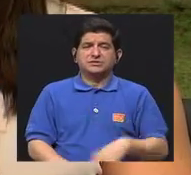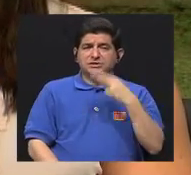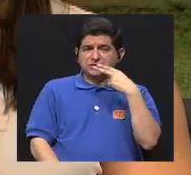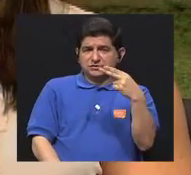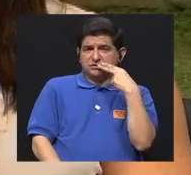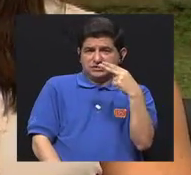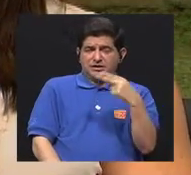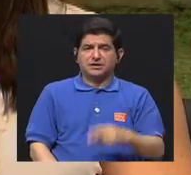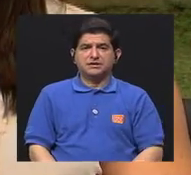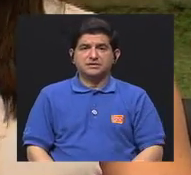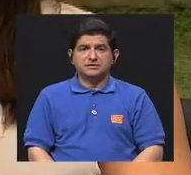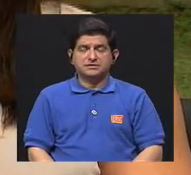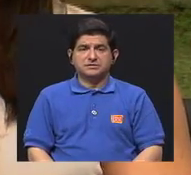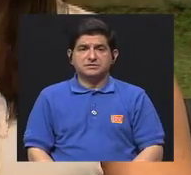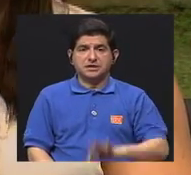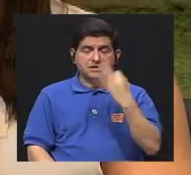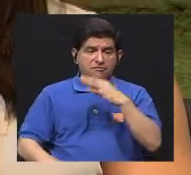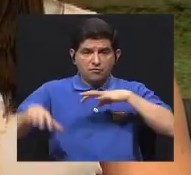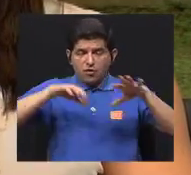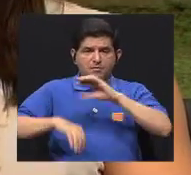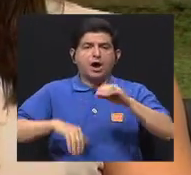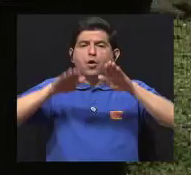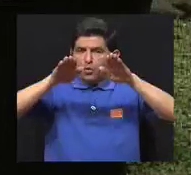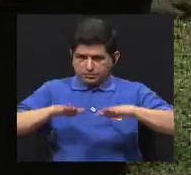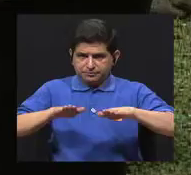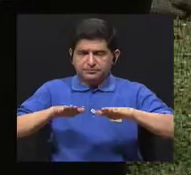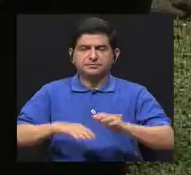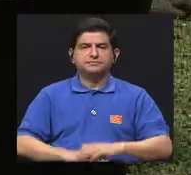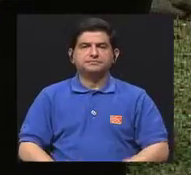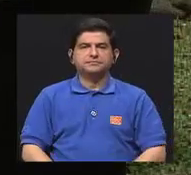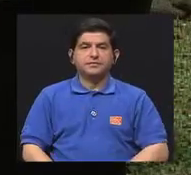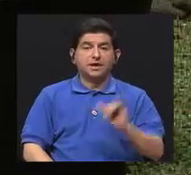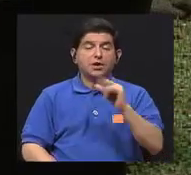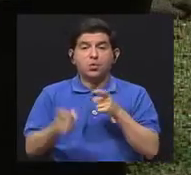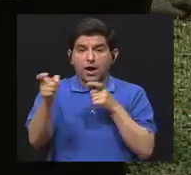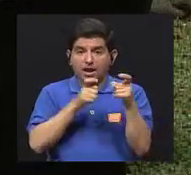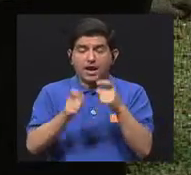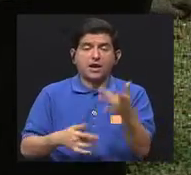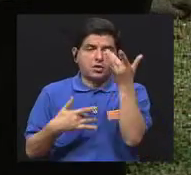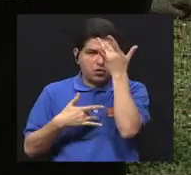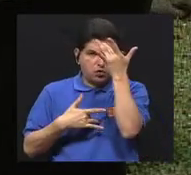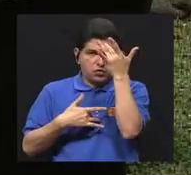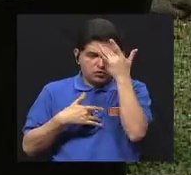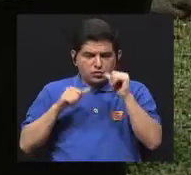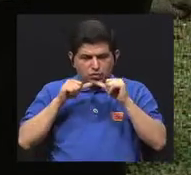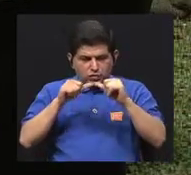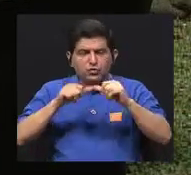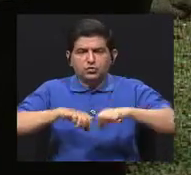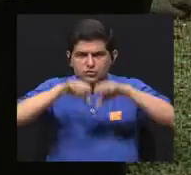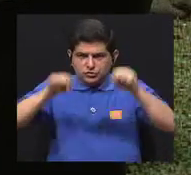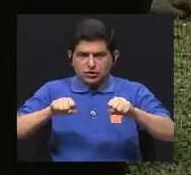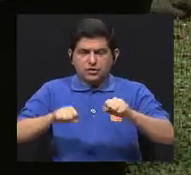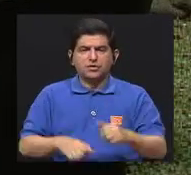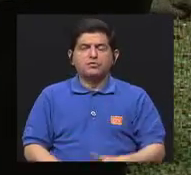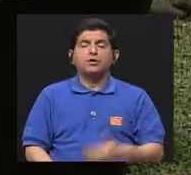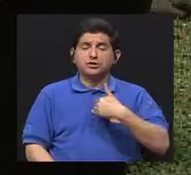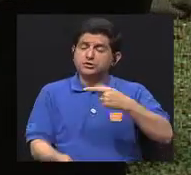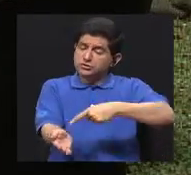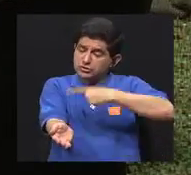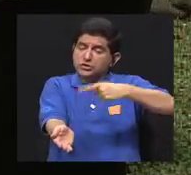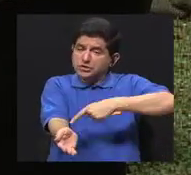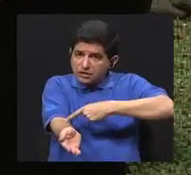cigarrillo, tanto en forma activa como pasiva, y el control de las enfermedades sistémicas. Por ejemplo, si tengo